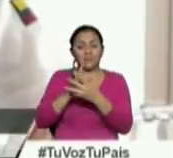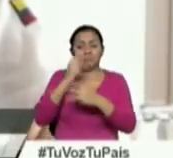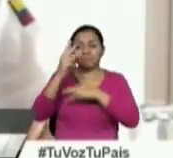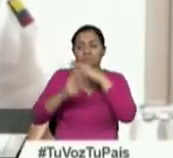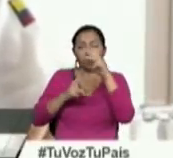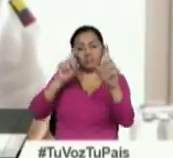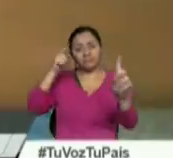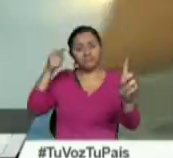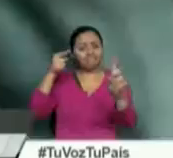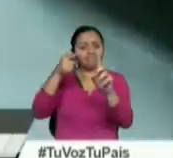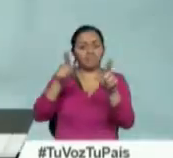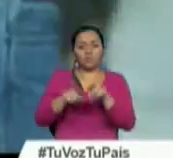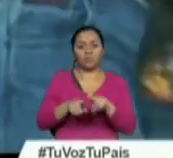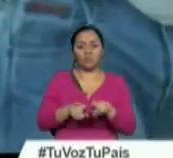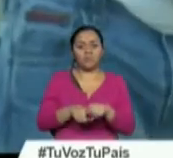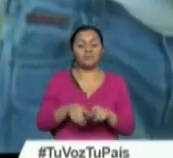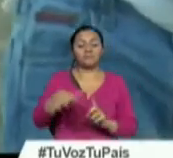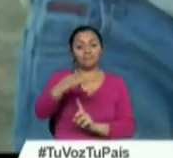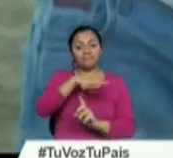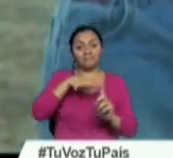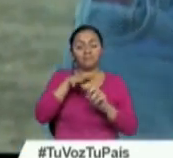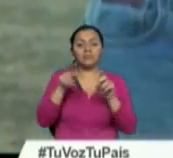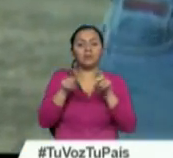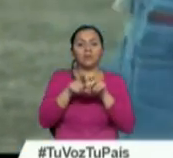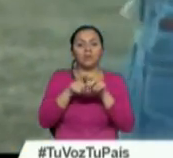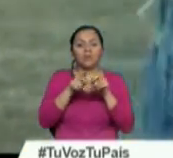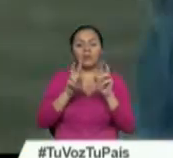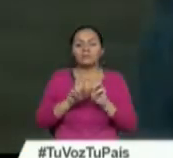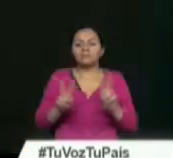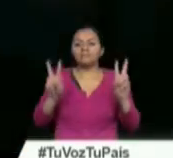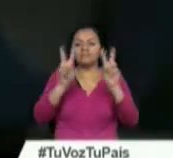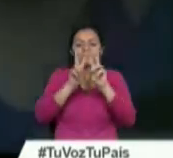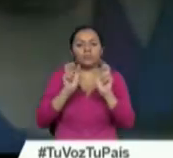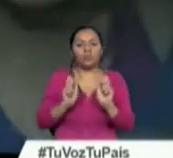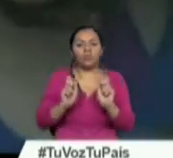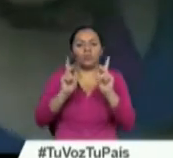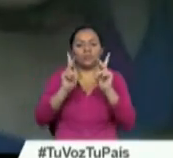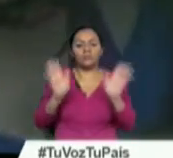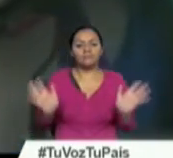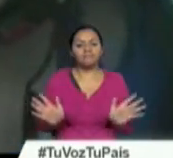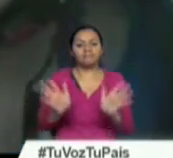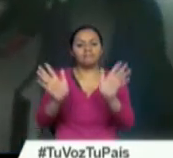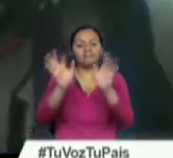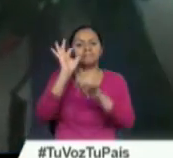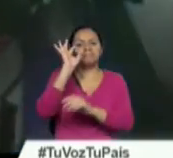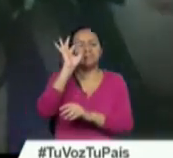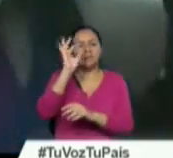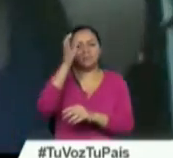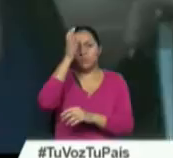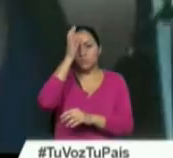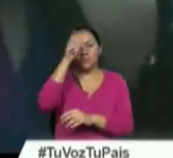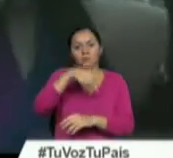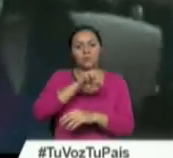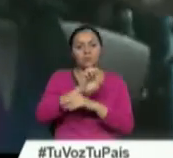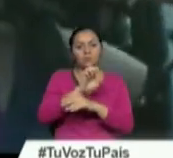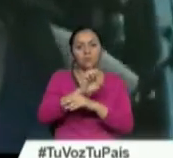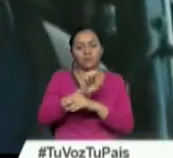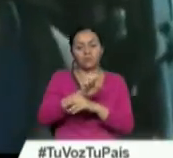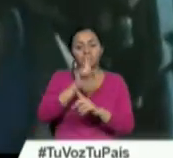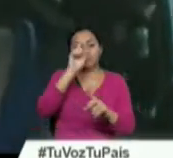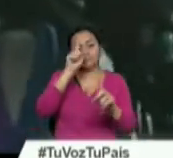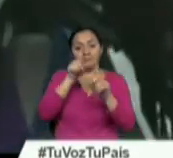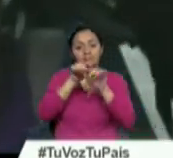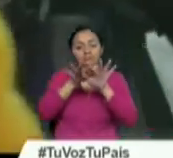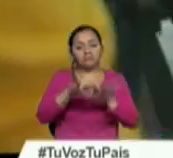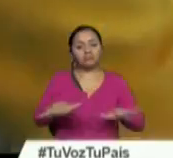enfocado en esto. Este espacio también será una valiosa oportunidad para promover la gran riqueza cultural del Ecuador, su mega